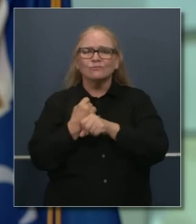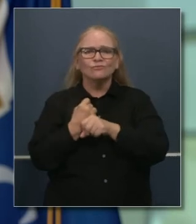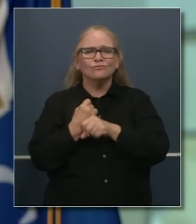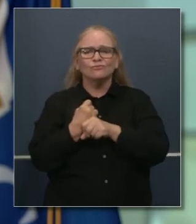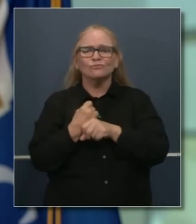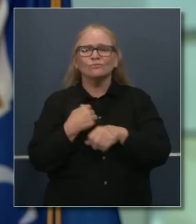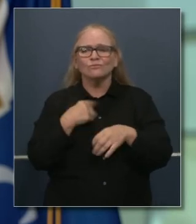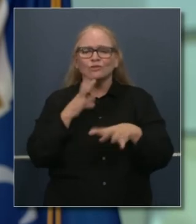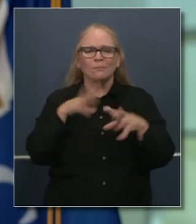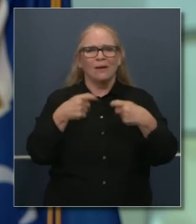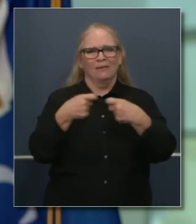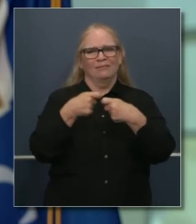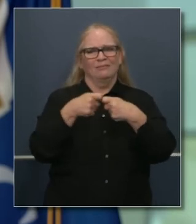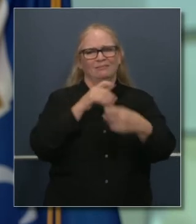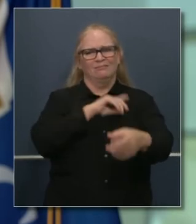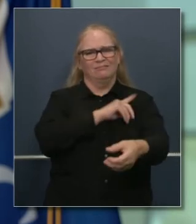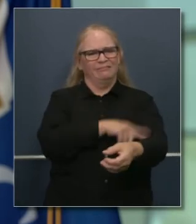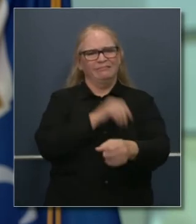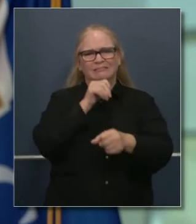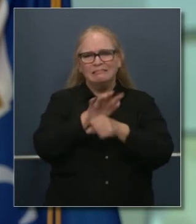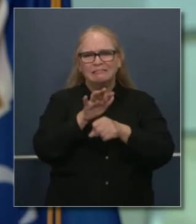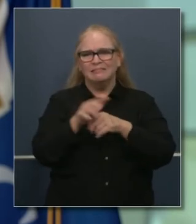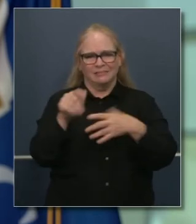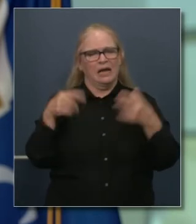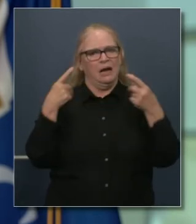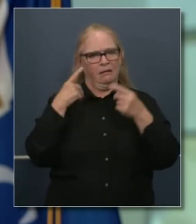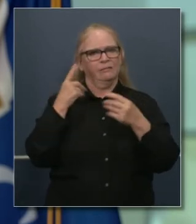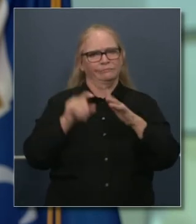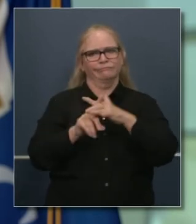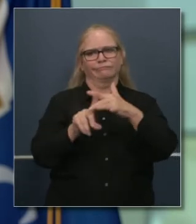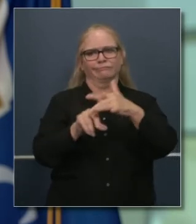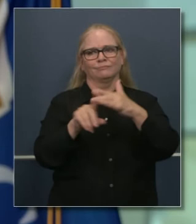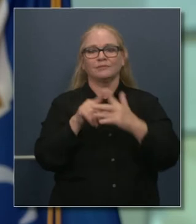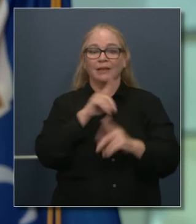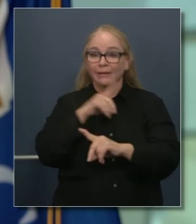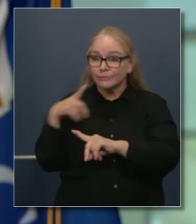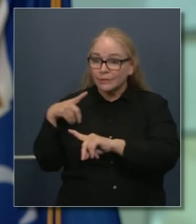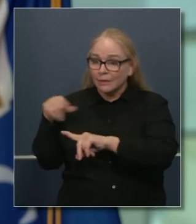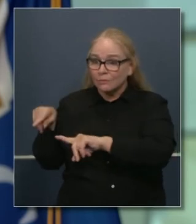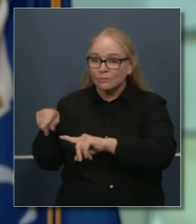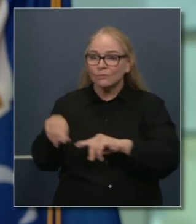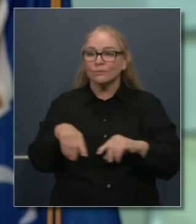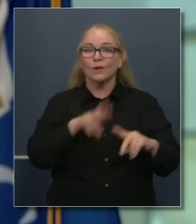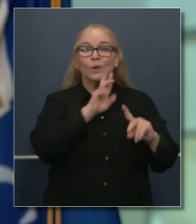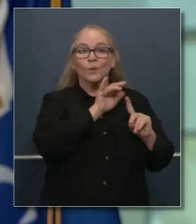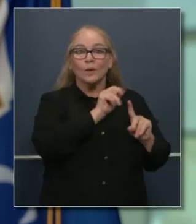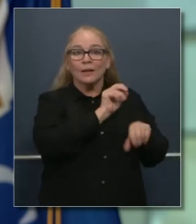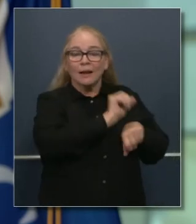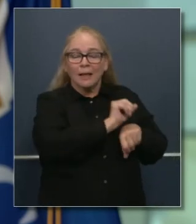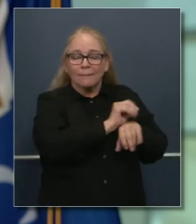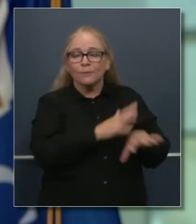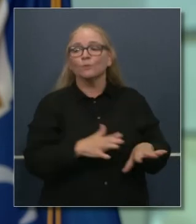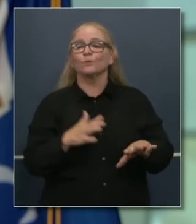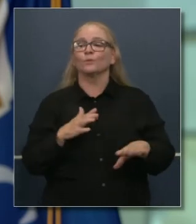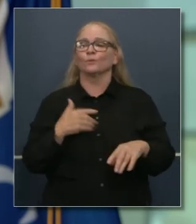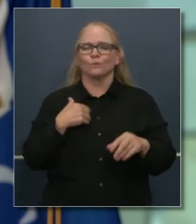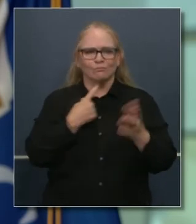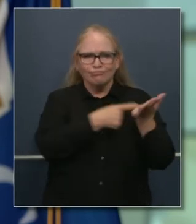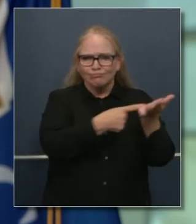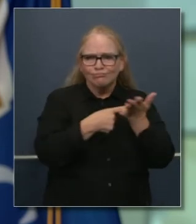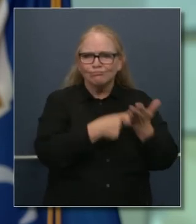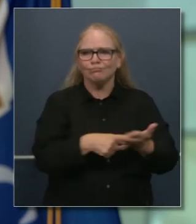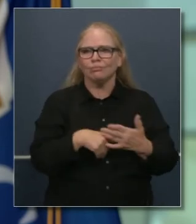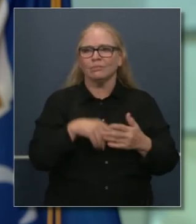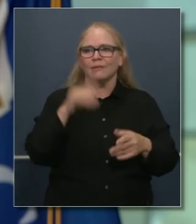esto y fue la sabiduría colectiva de legisladores no solo líderes de labor sino de toda la administración